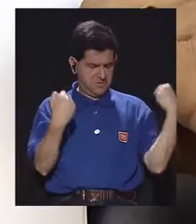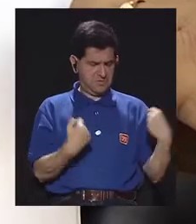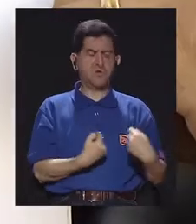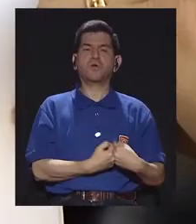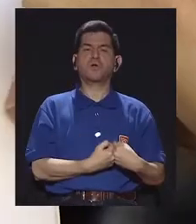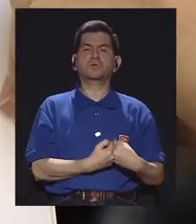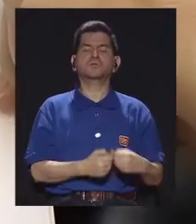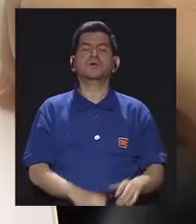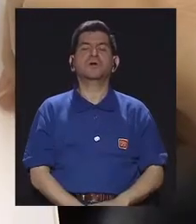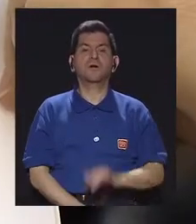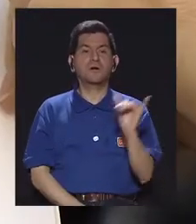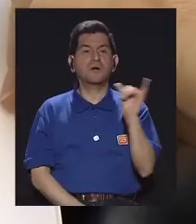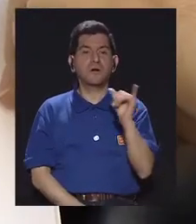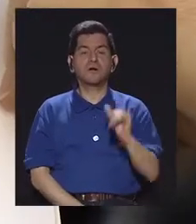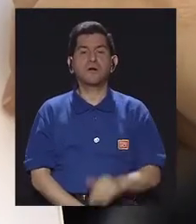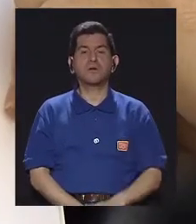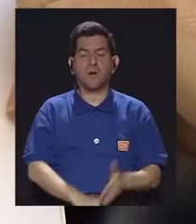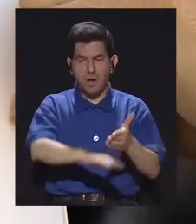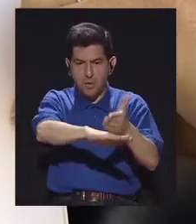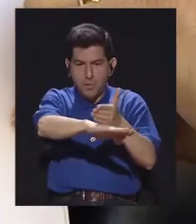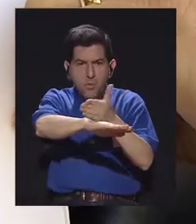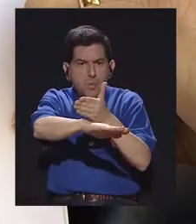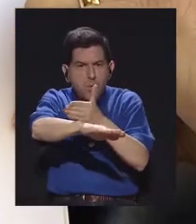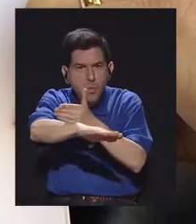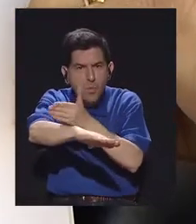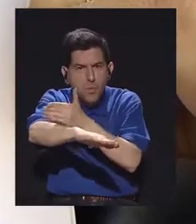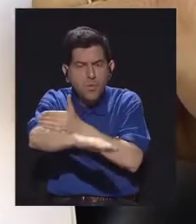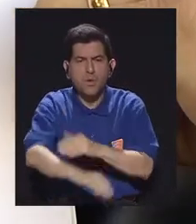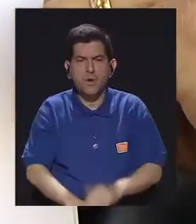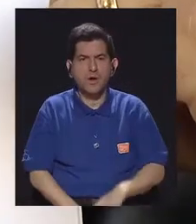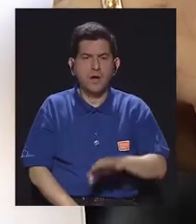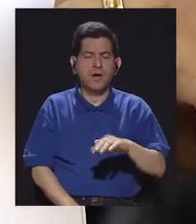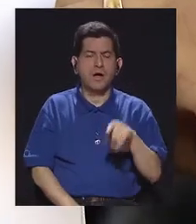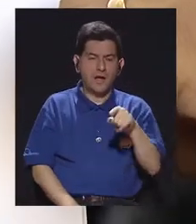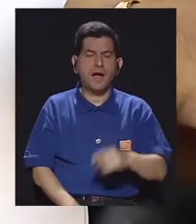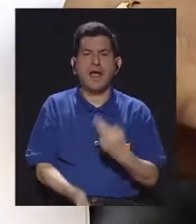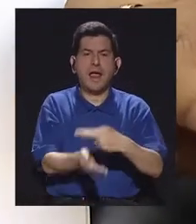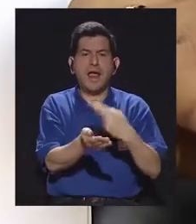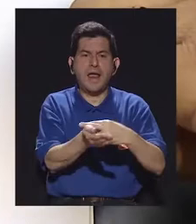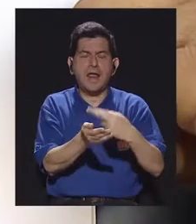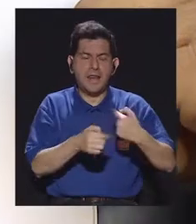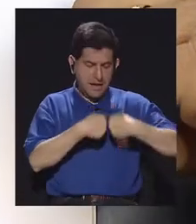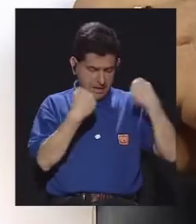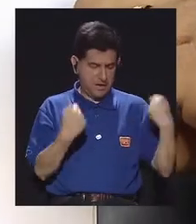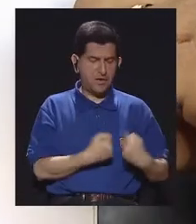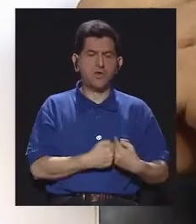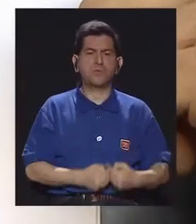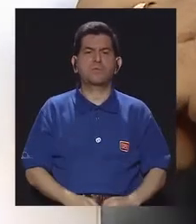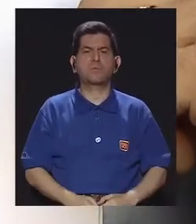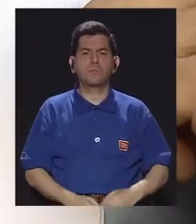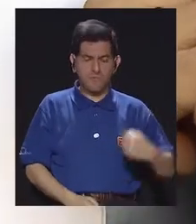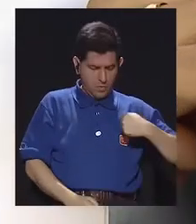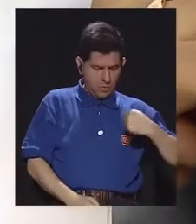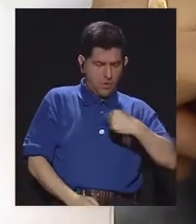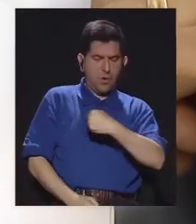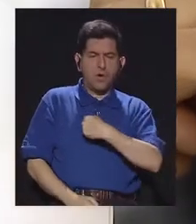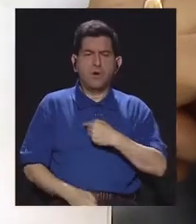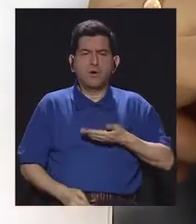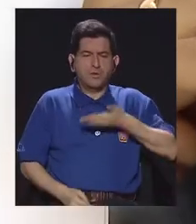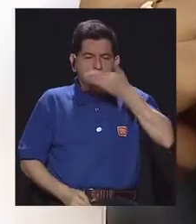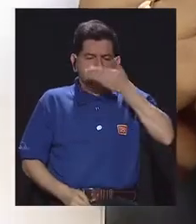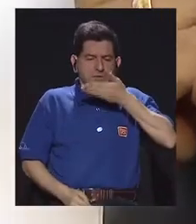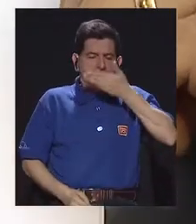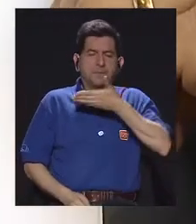corazón, también mejora la forma cardíaca, los pulmones van a estar mejor